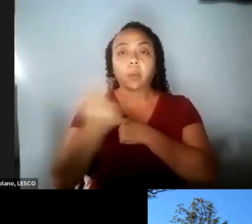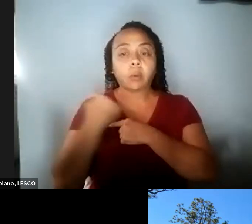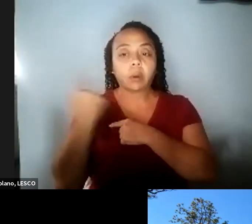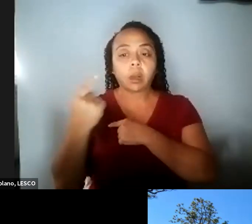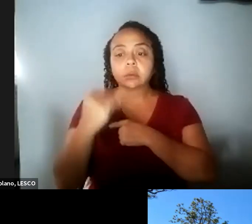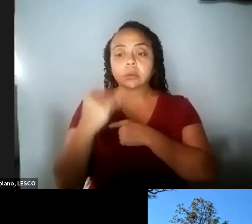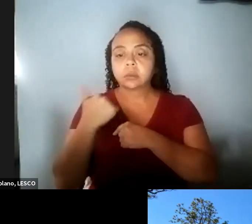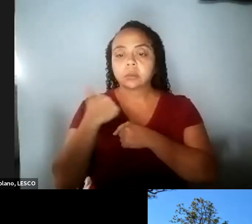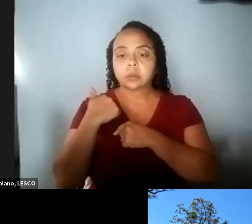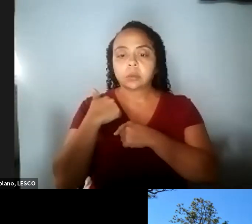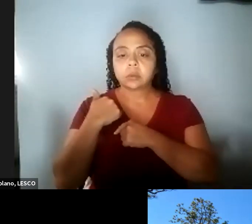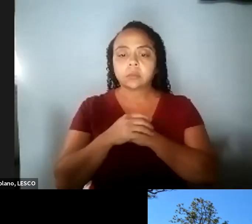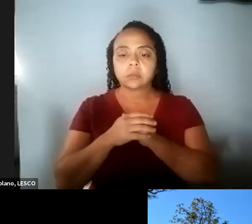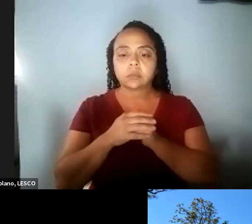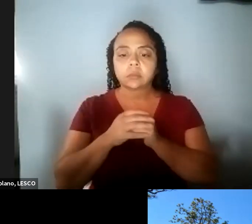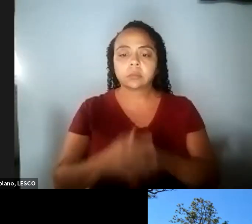igual